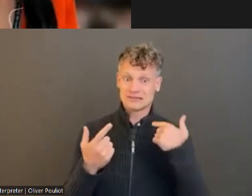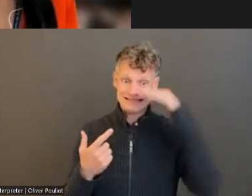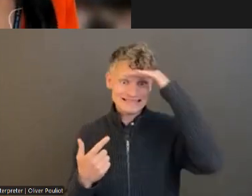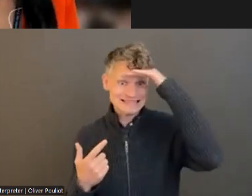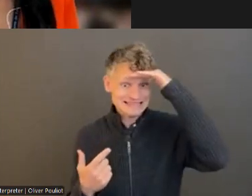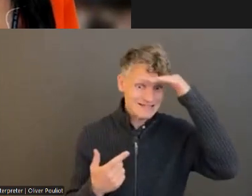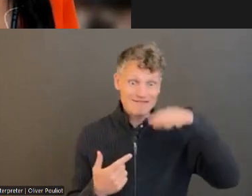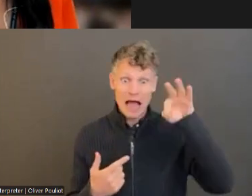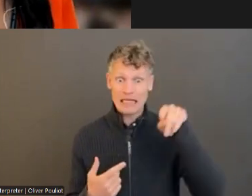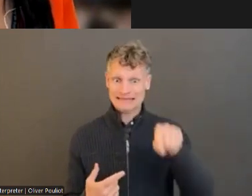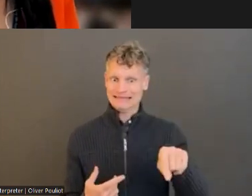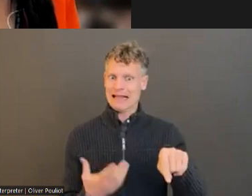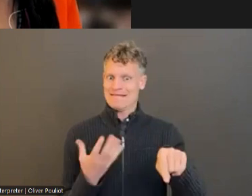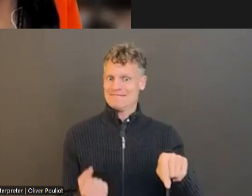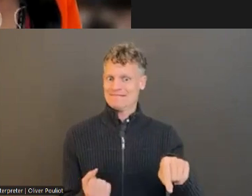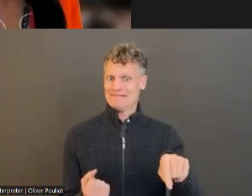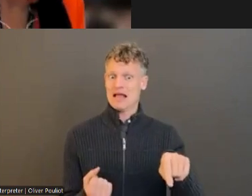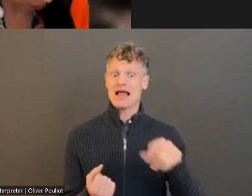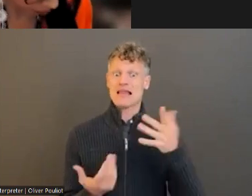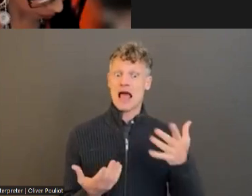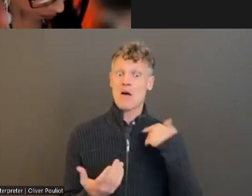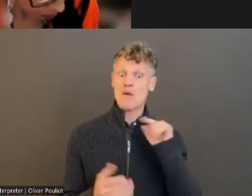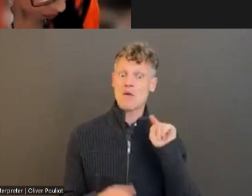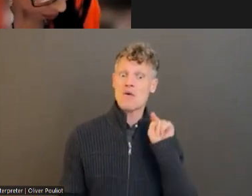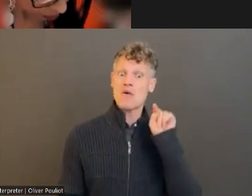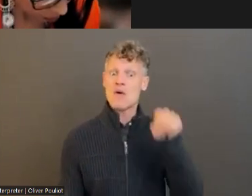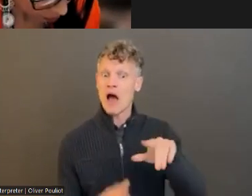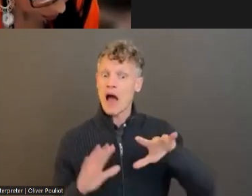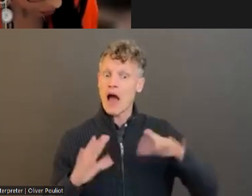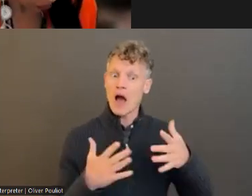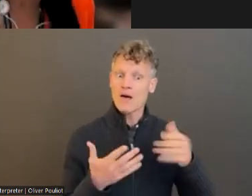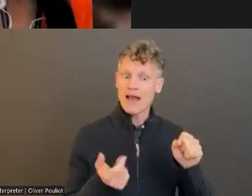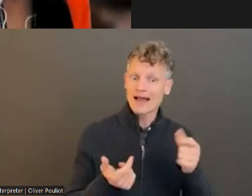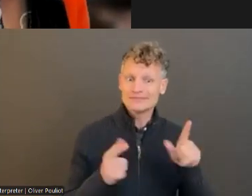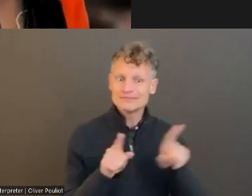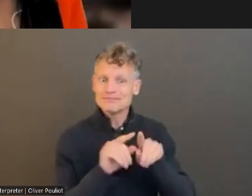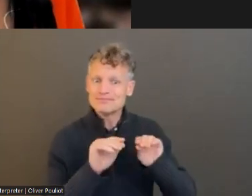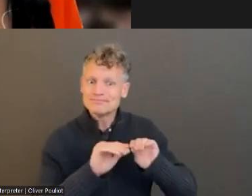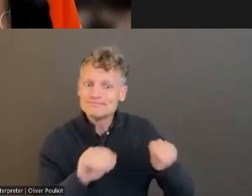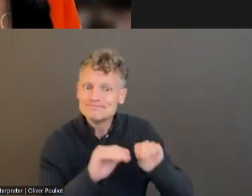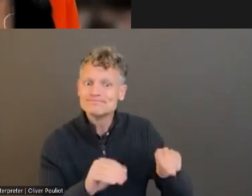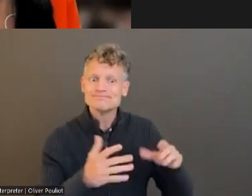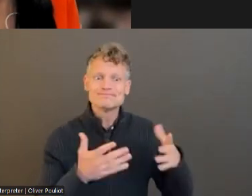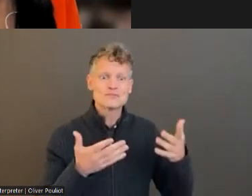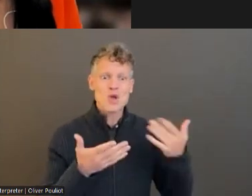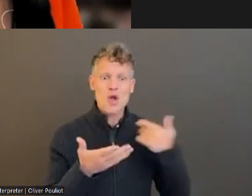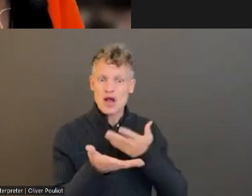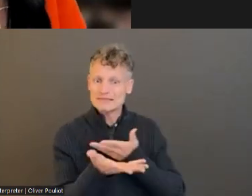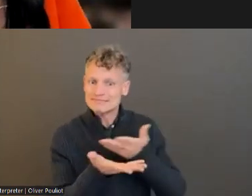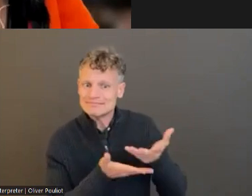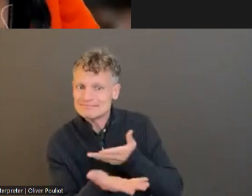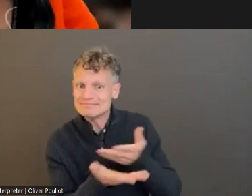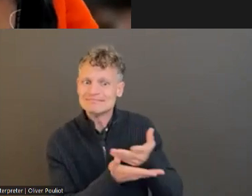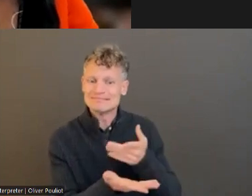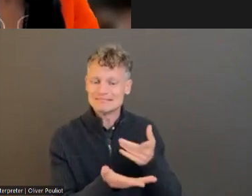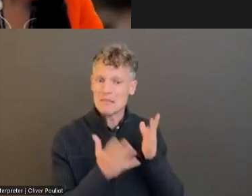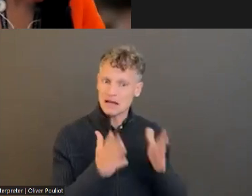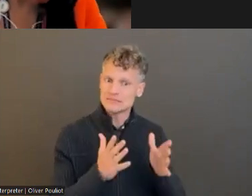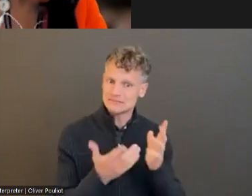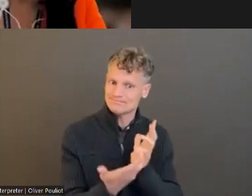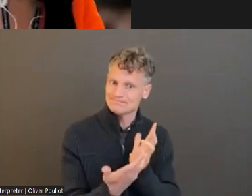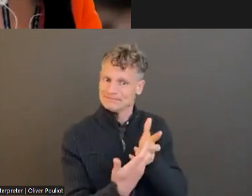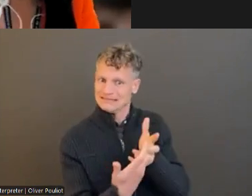acciones? Y eso va de la mano del trabajo conjunto con los grupos que tienen que ver con el tema. Defecación al aire libre, por ejemplo, es un tema que se